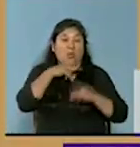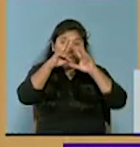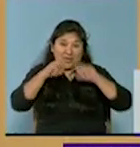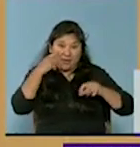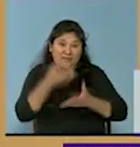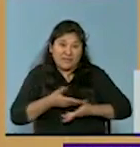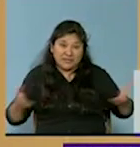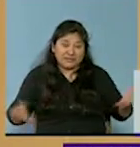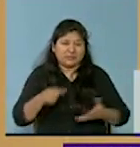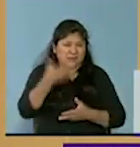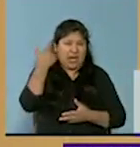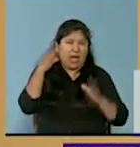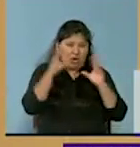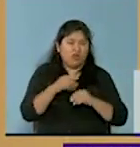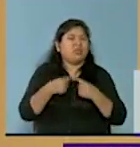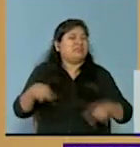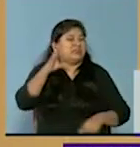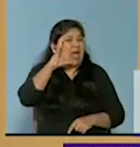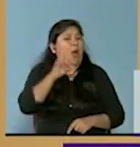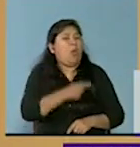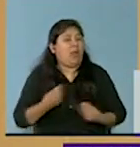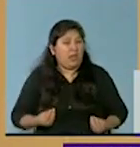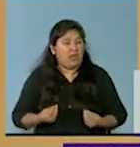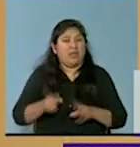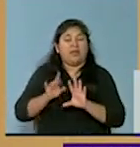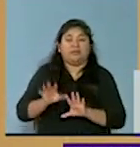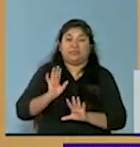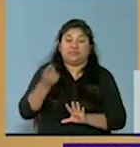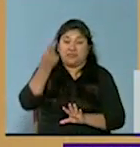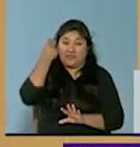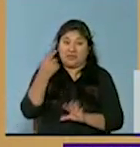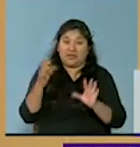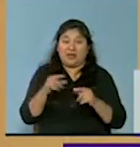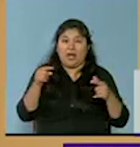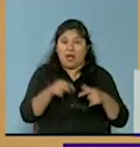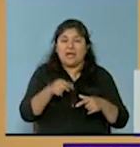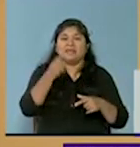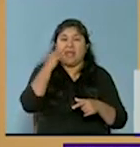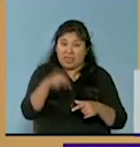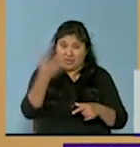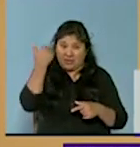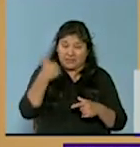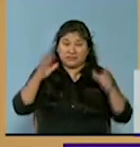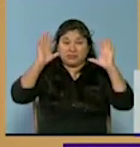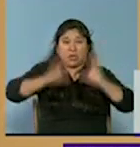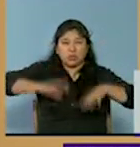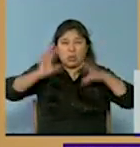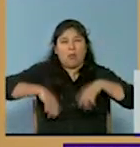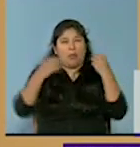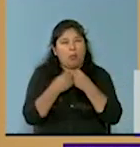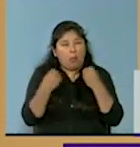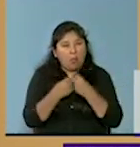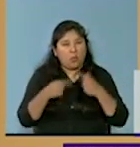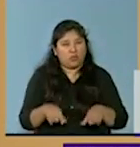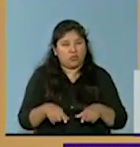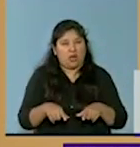realidad fue una noche que yo había mucho realmente teníamos pocos voluntarios y bueno realmente estuvimos la